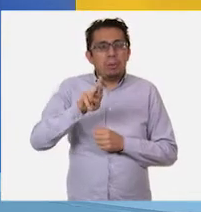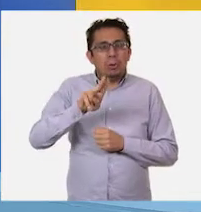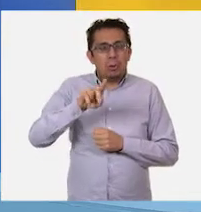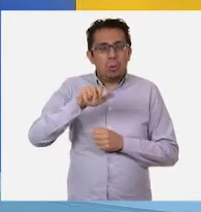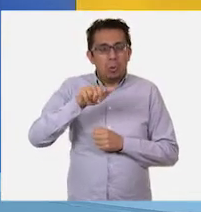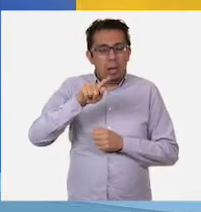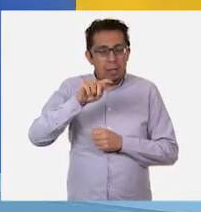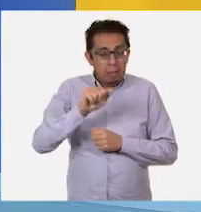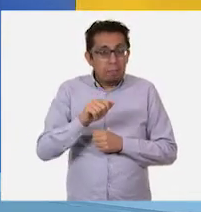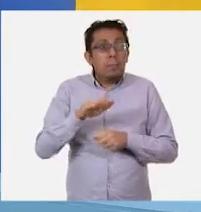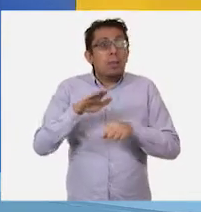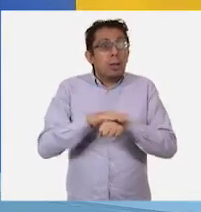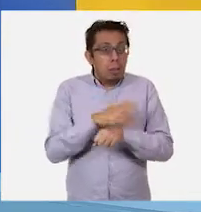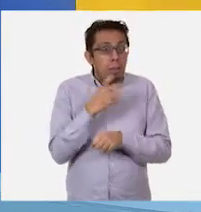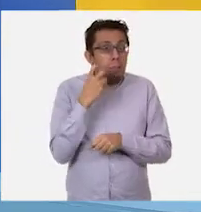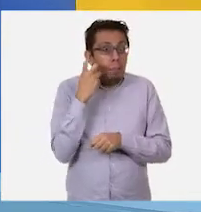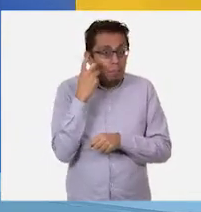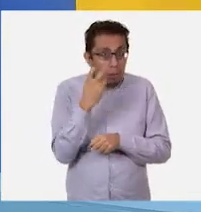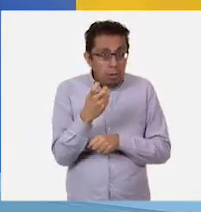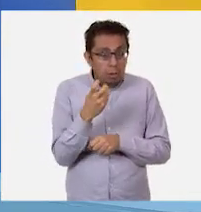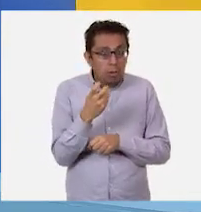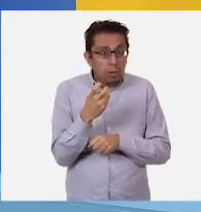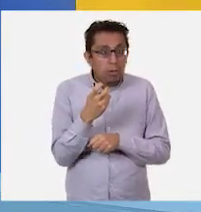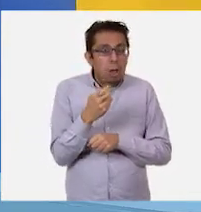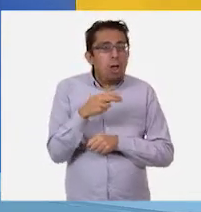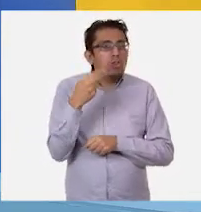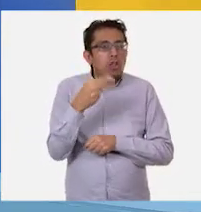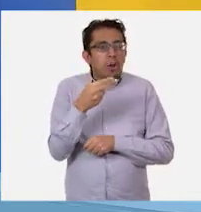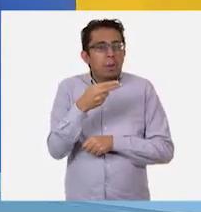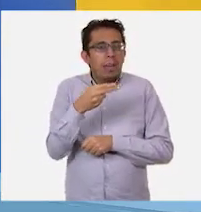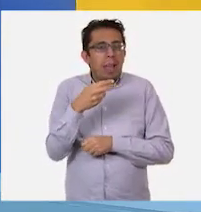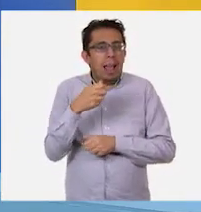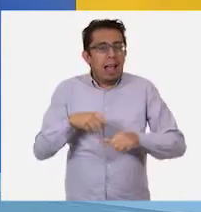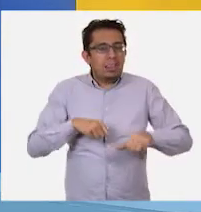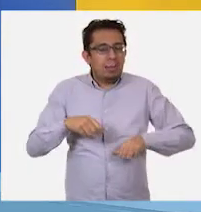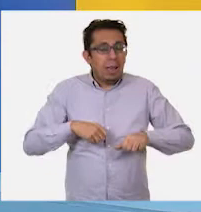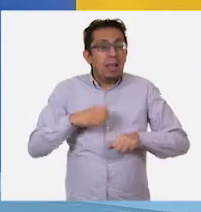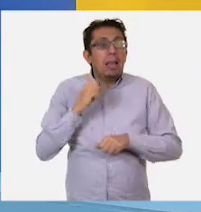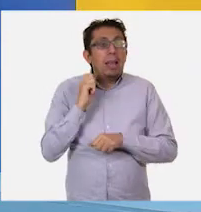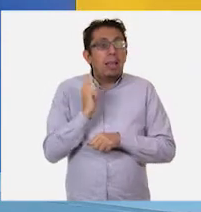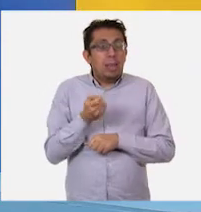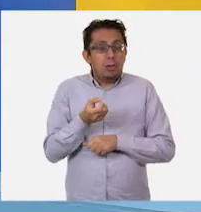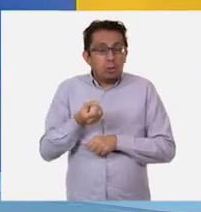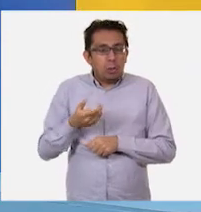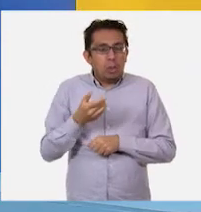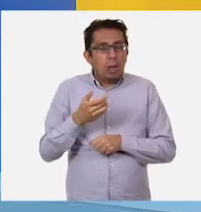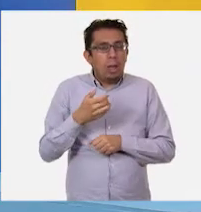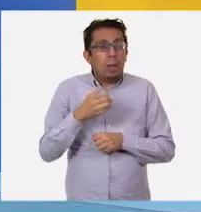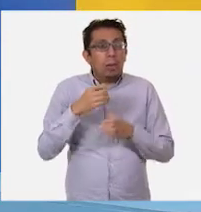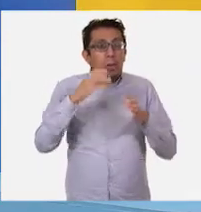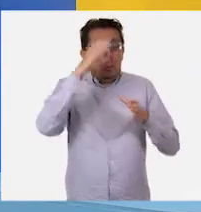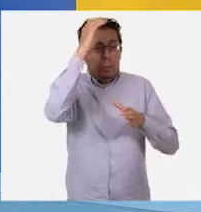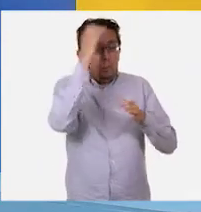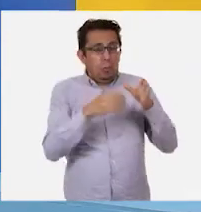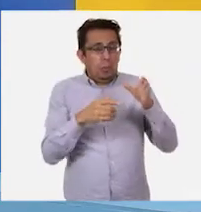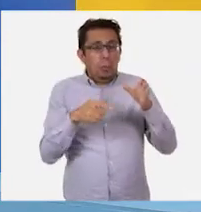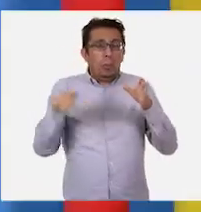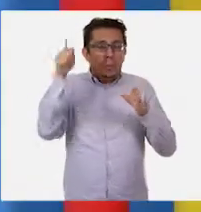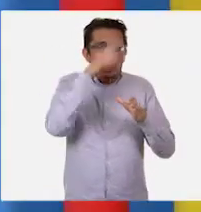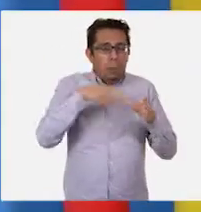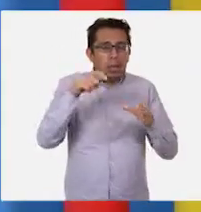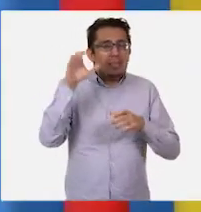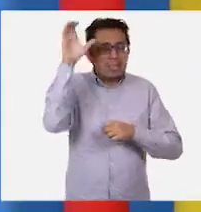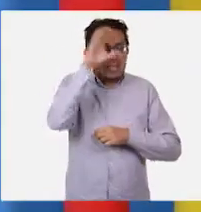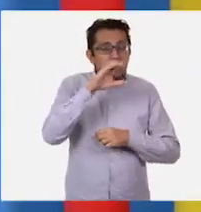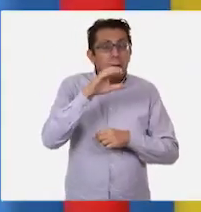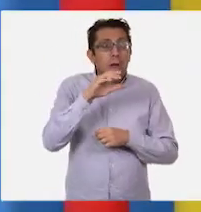esta actividad la nombraremos la ruleta de la ciencia, en la que nos acompañará un invitado muy especial.